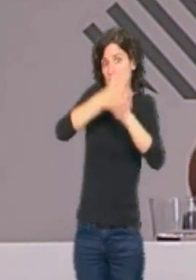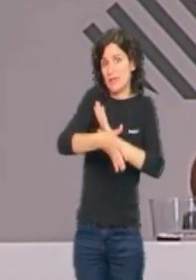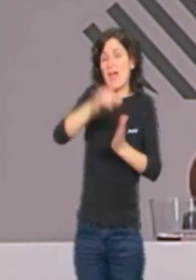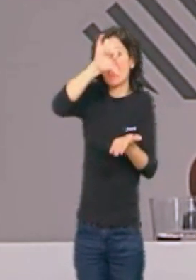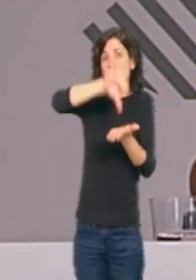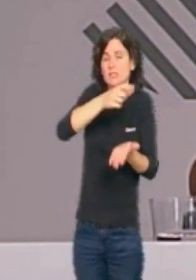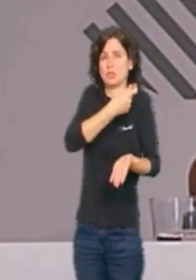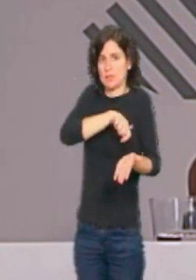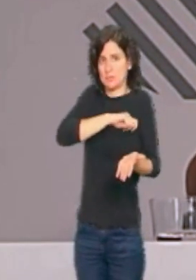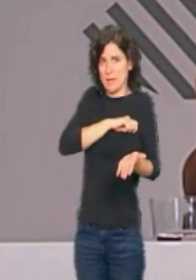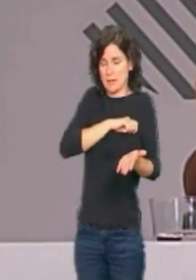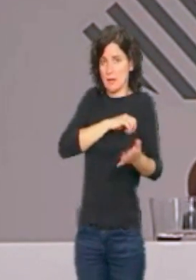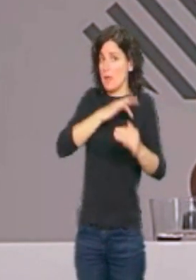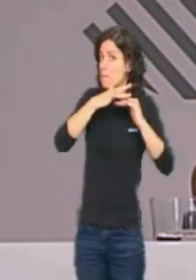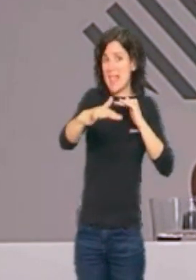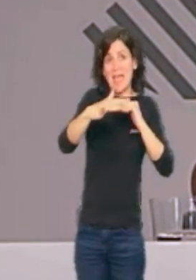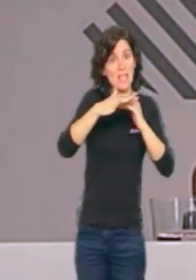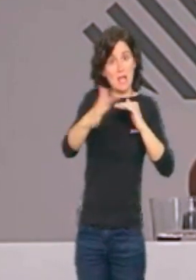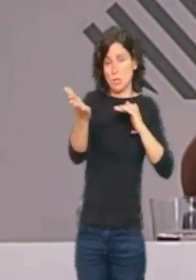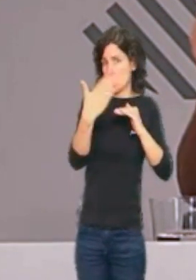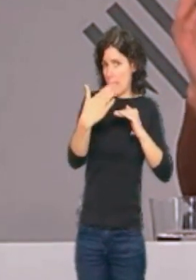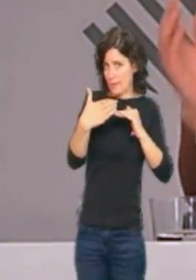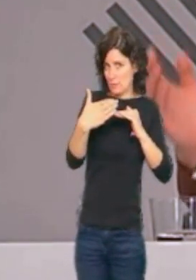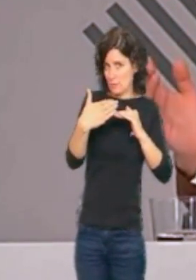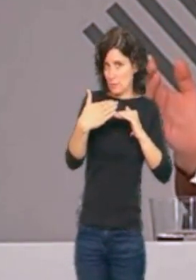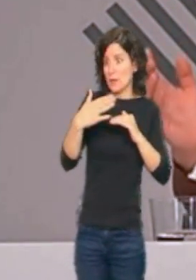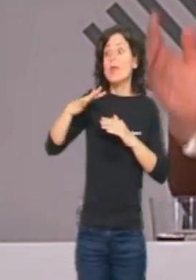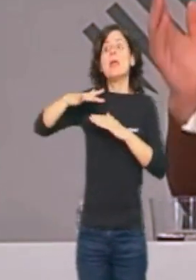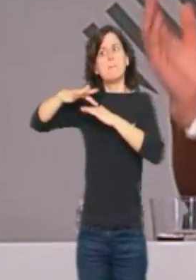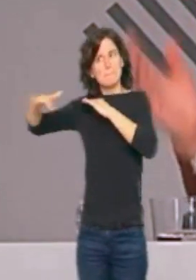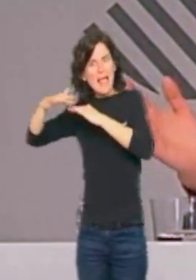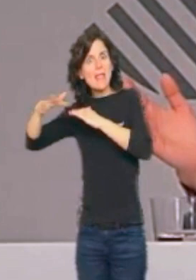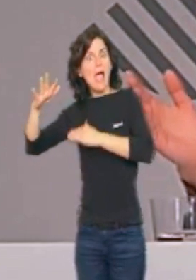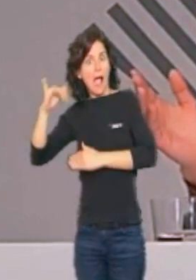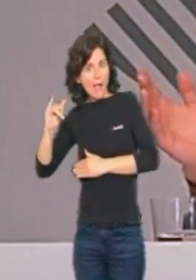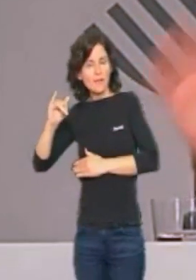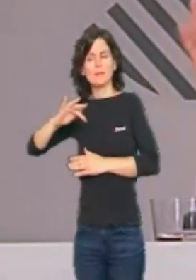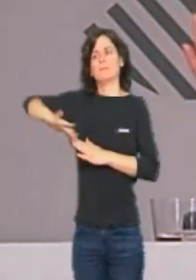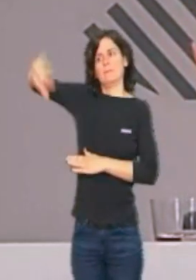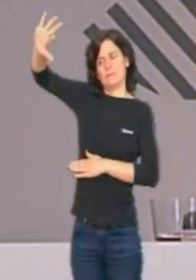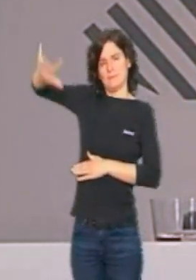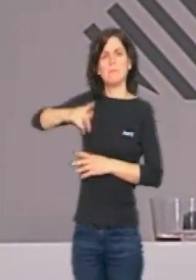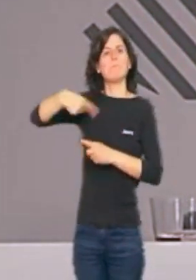no hay playa central hay playa mediterránea